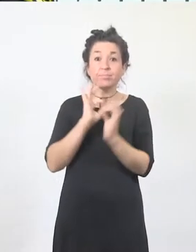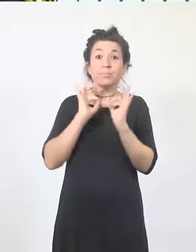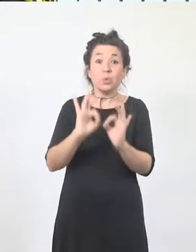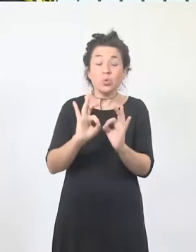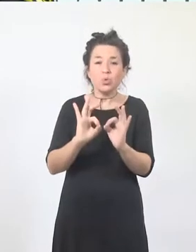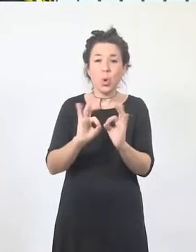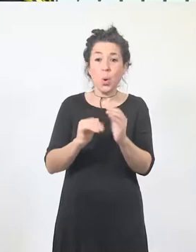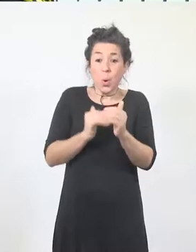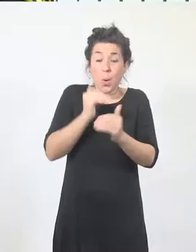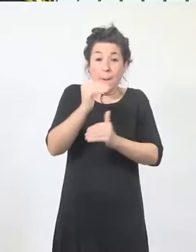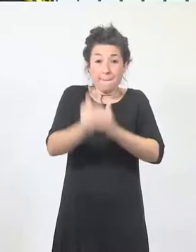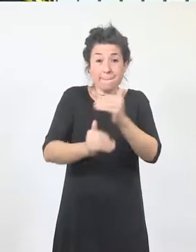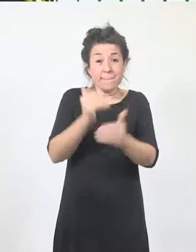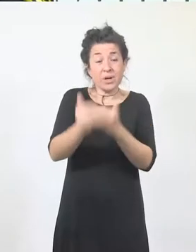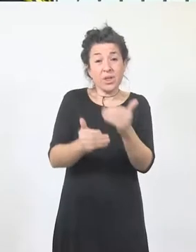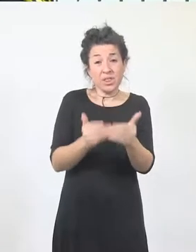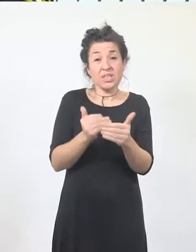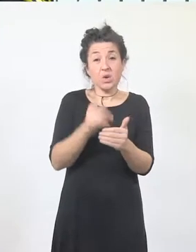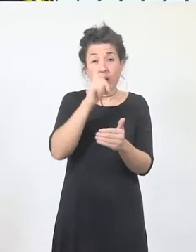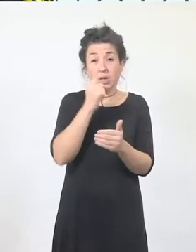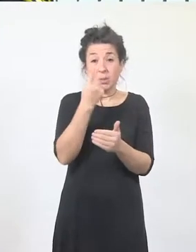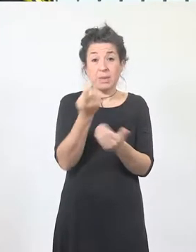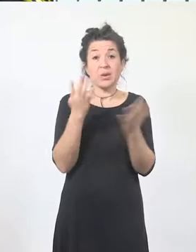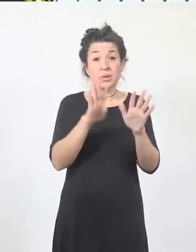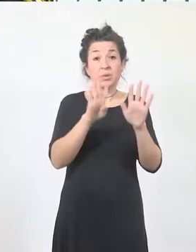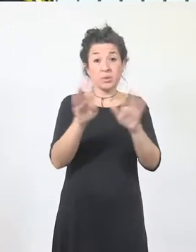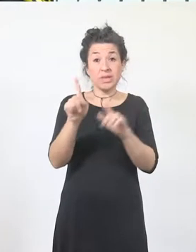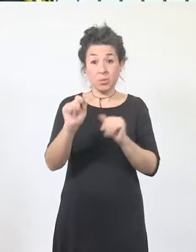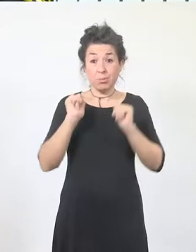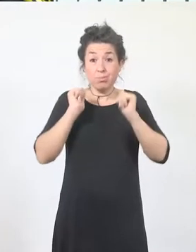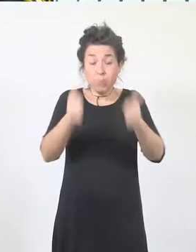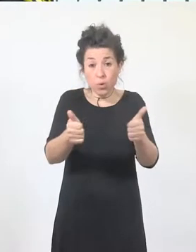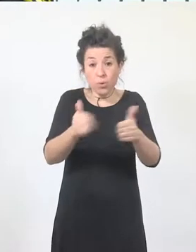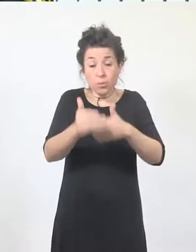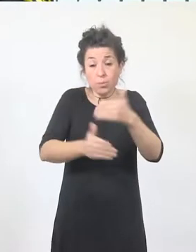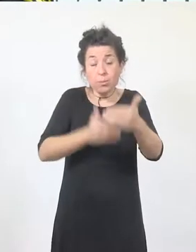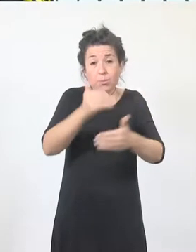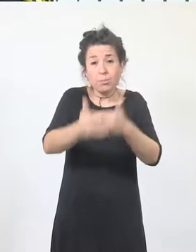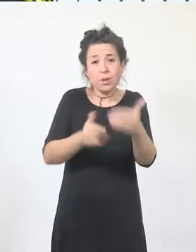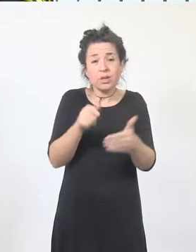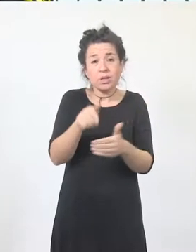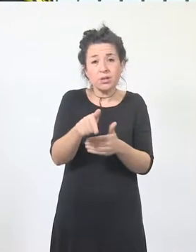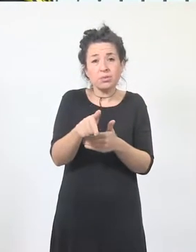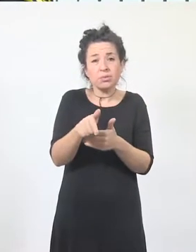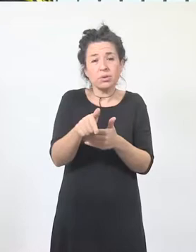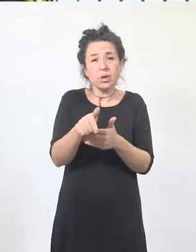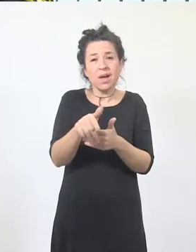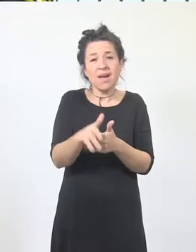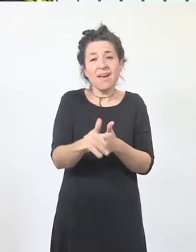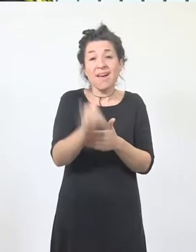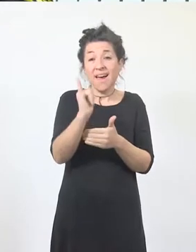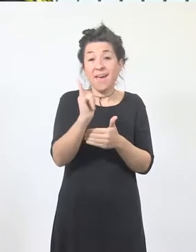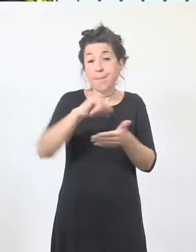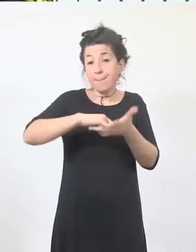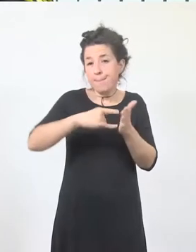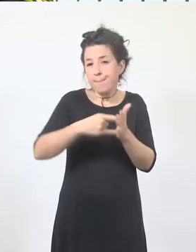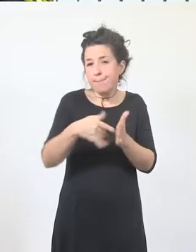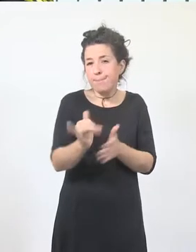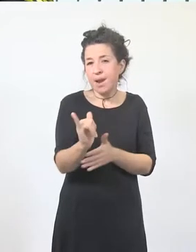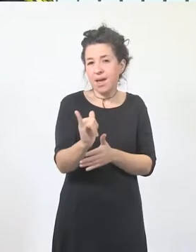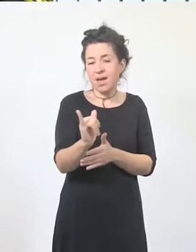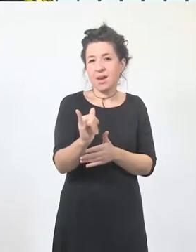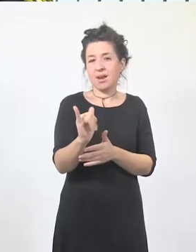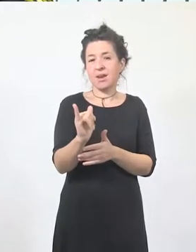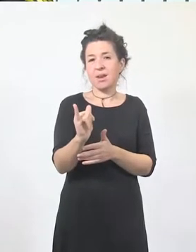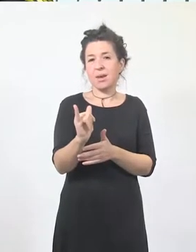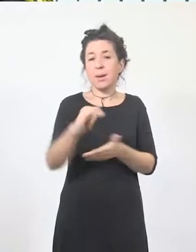bueno, en ese proceso que se inició en el 91, bueno, había un plan,